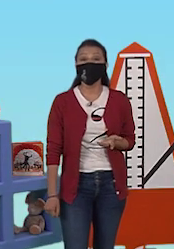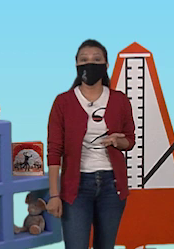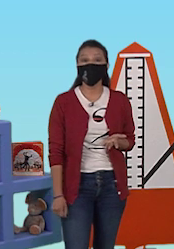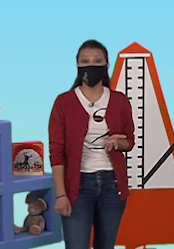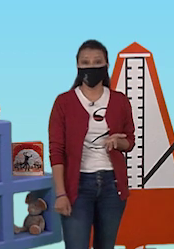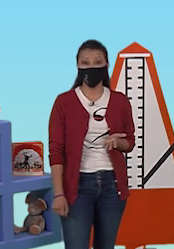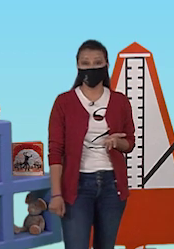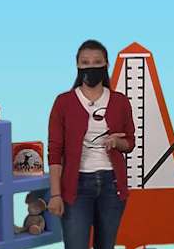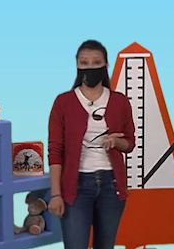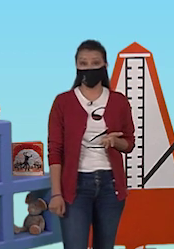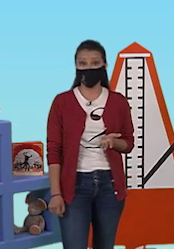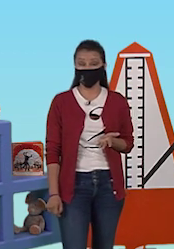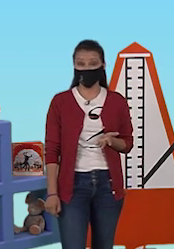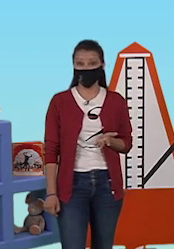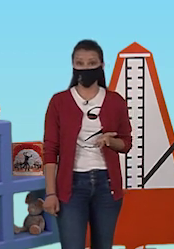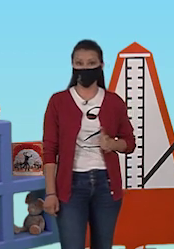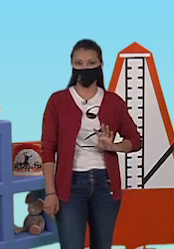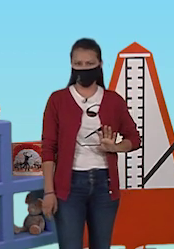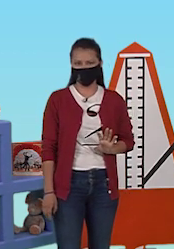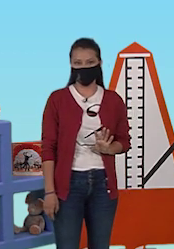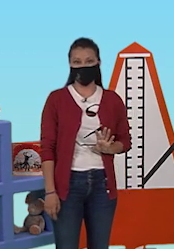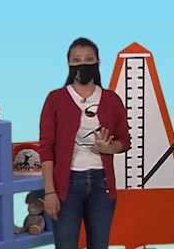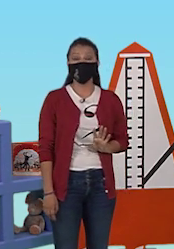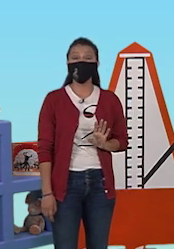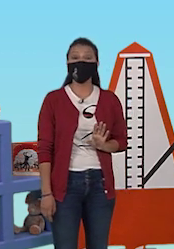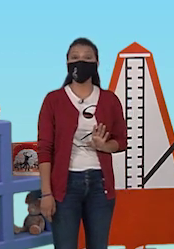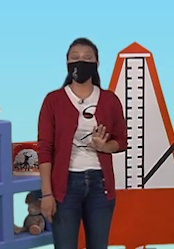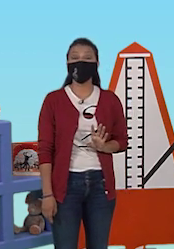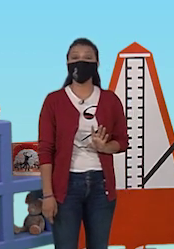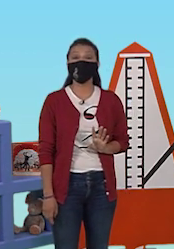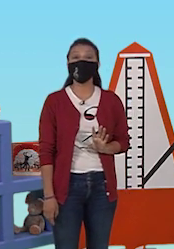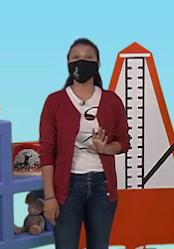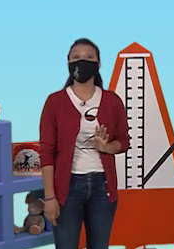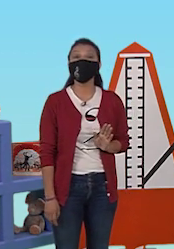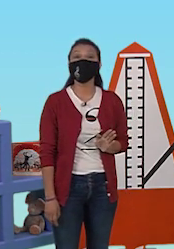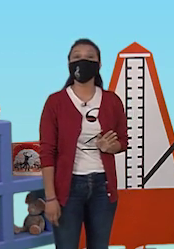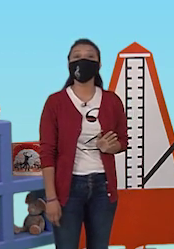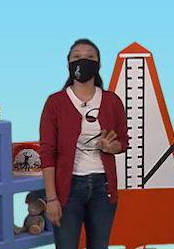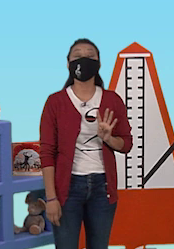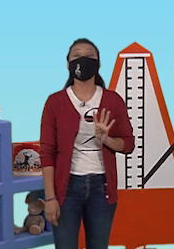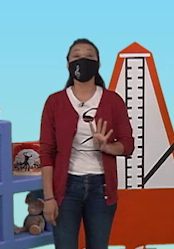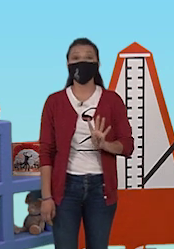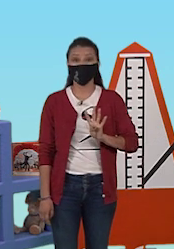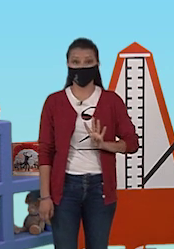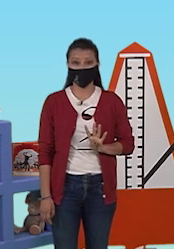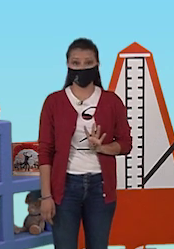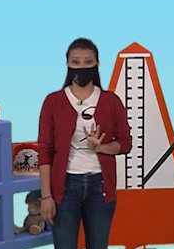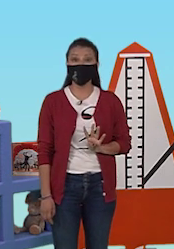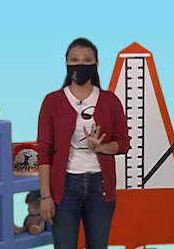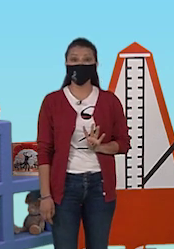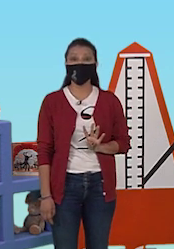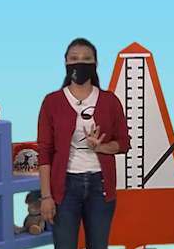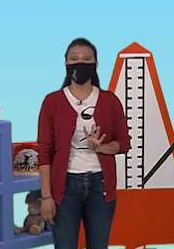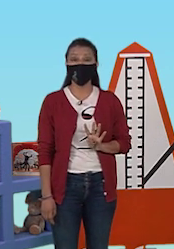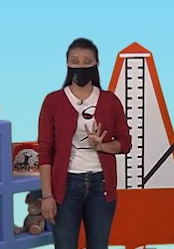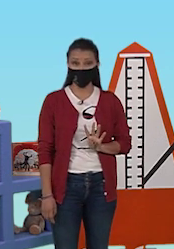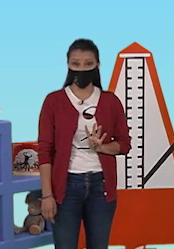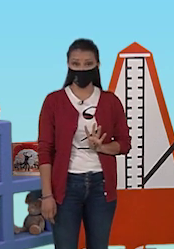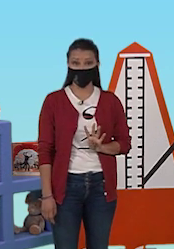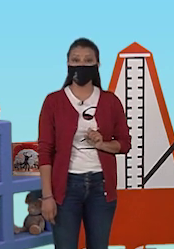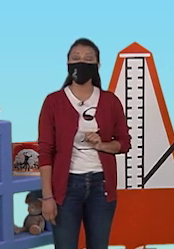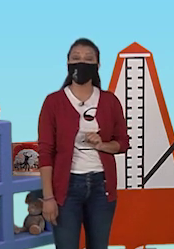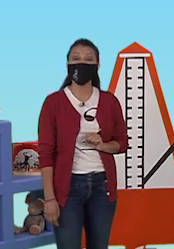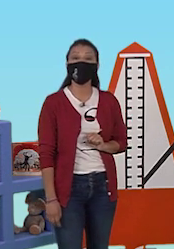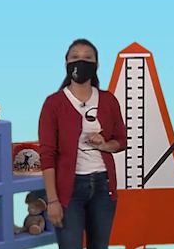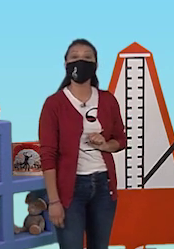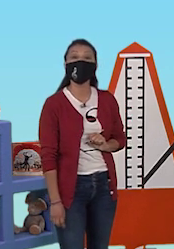¿Recuerdan que hablamos del pulso en la clase anterior? Bueno, pues en este caso el sonido largo tiene cuatro golpes, es decir, cuatro